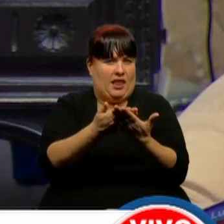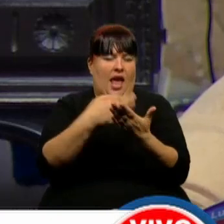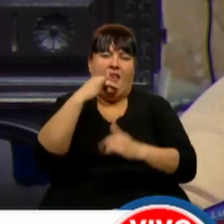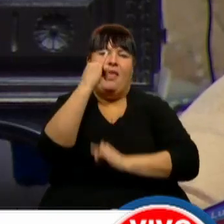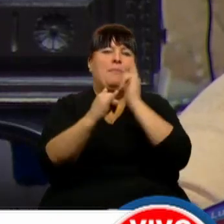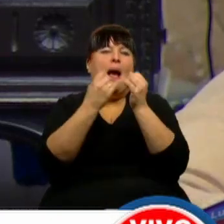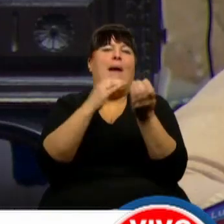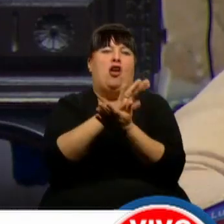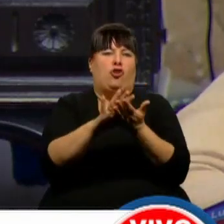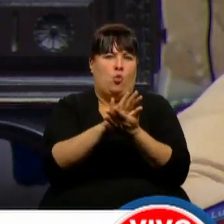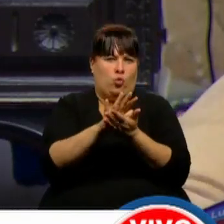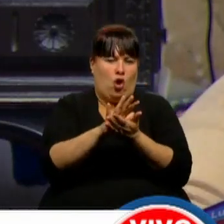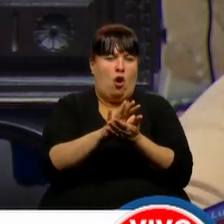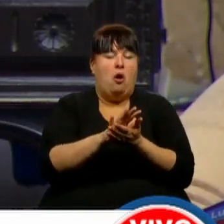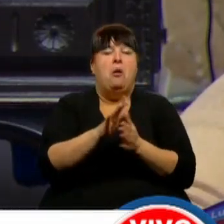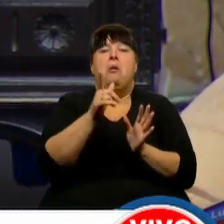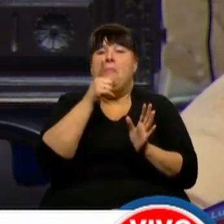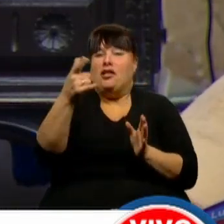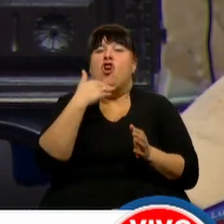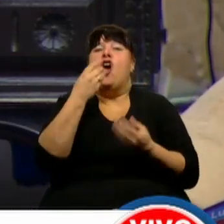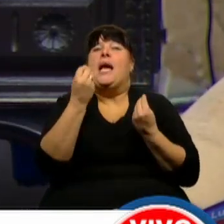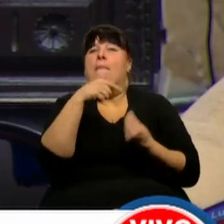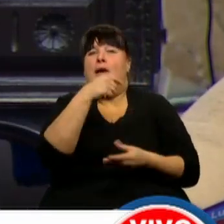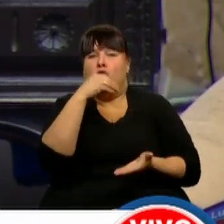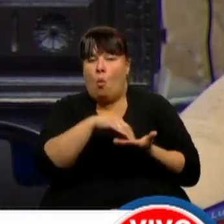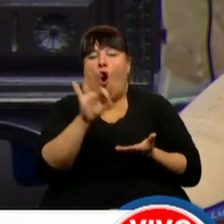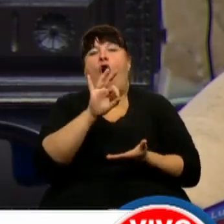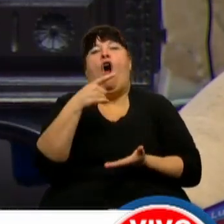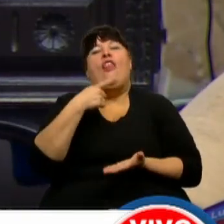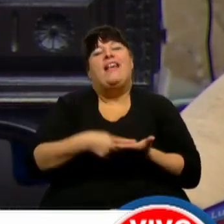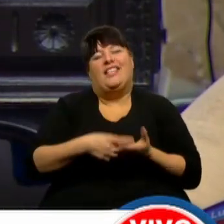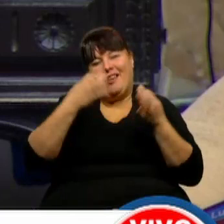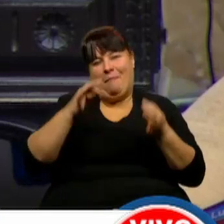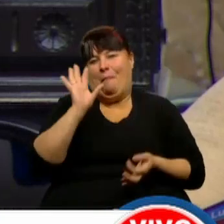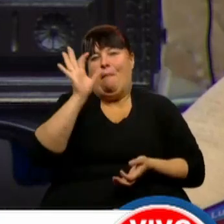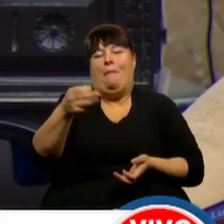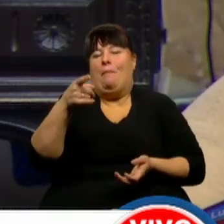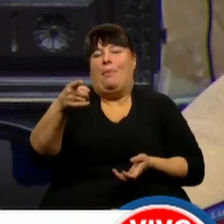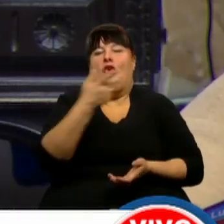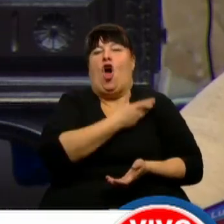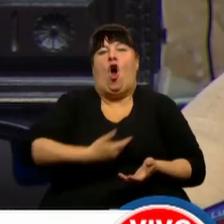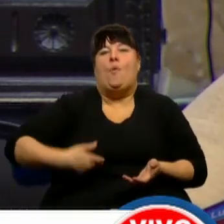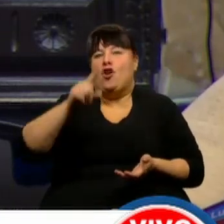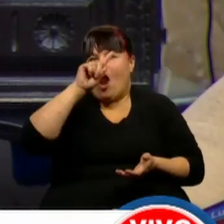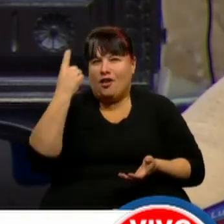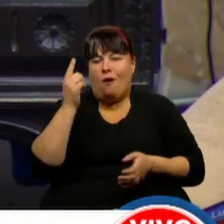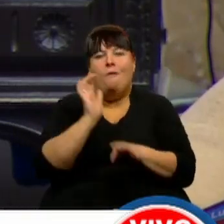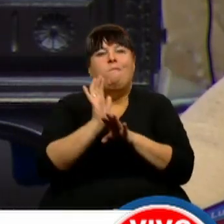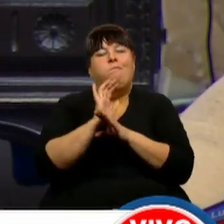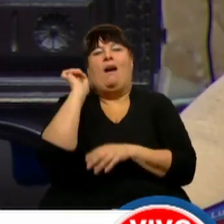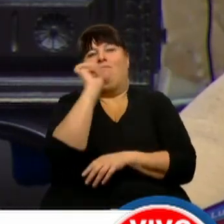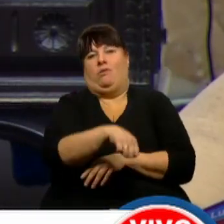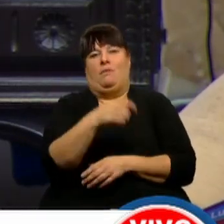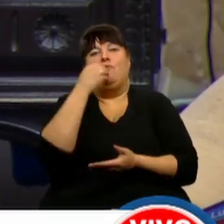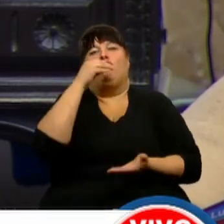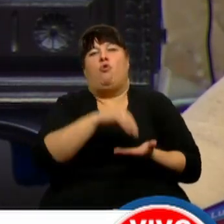dar respuestas. Evidentemente o no saben lo que está pasando en Chubut o hay una decisión manifiesta por parte del Gobierno Nacional de darle la